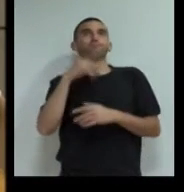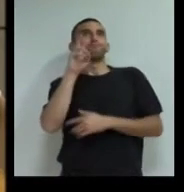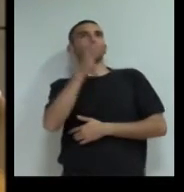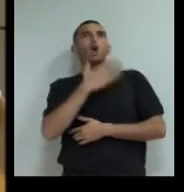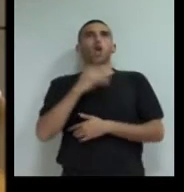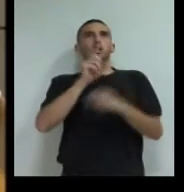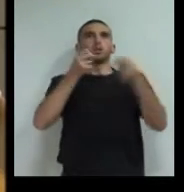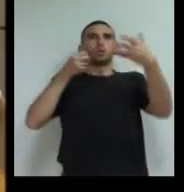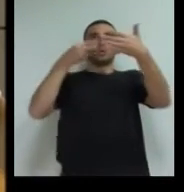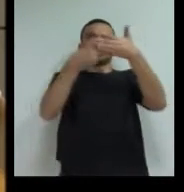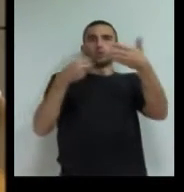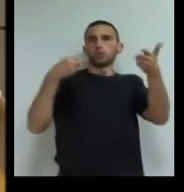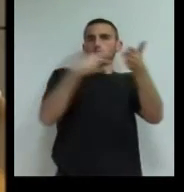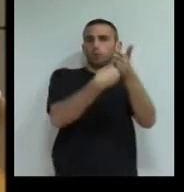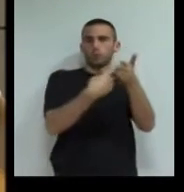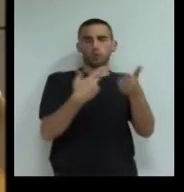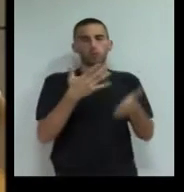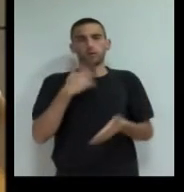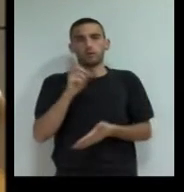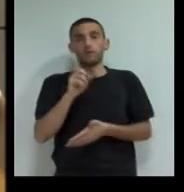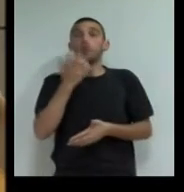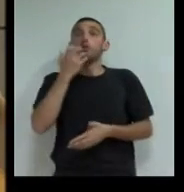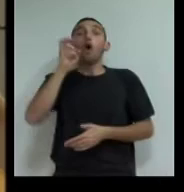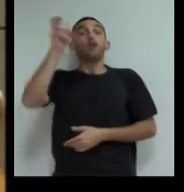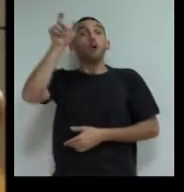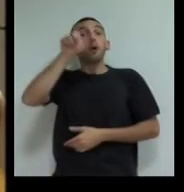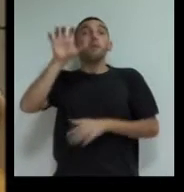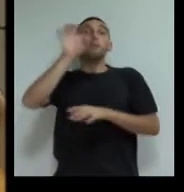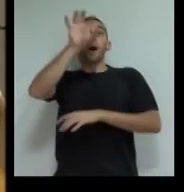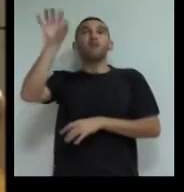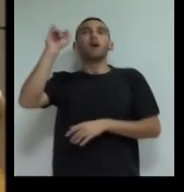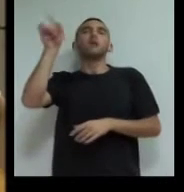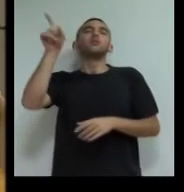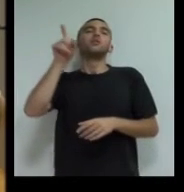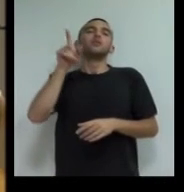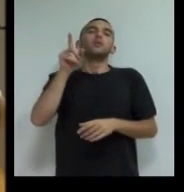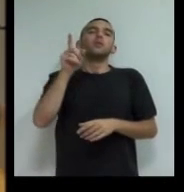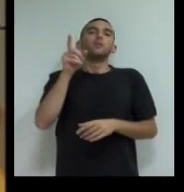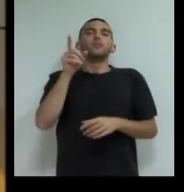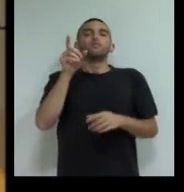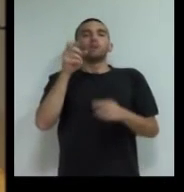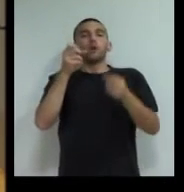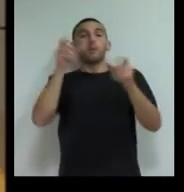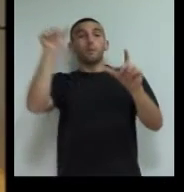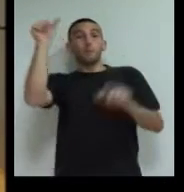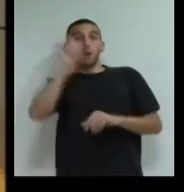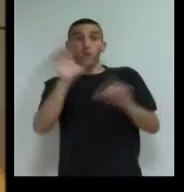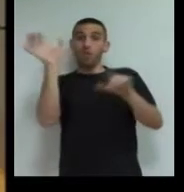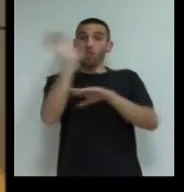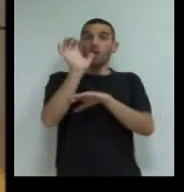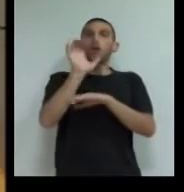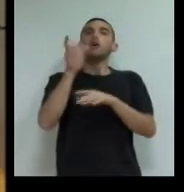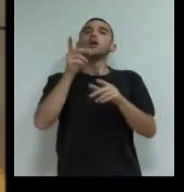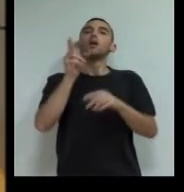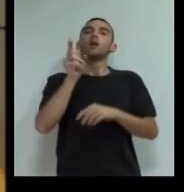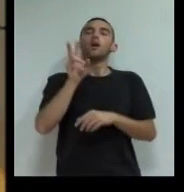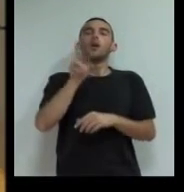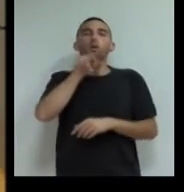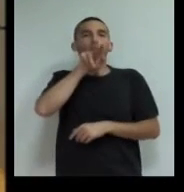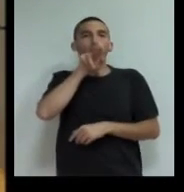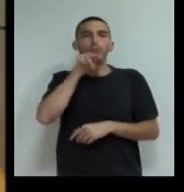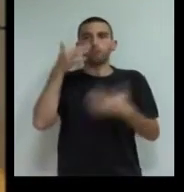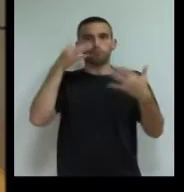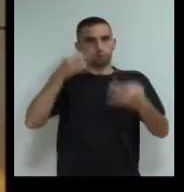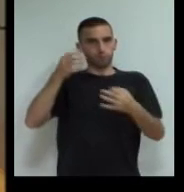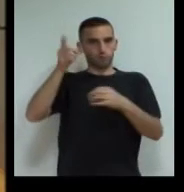donde el cine es en versión original, etcétera, están más acostumbrados, entonces, pero aquí, bueno, aquí se monta un motín en